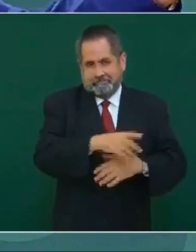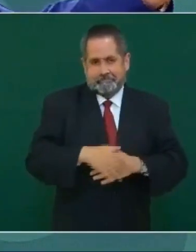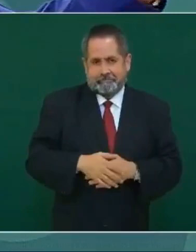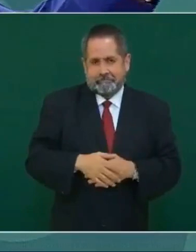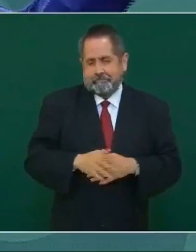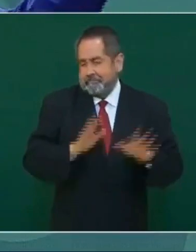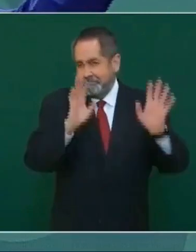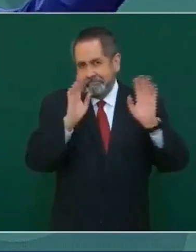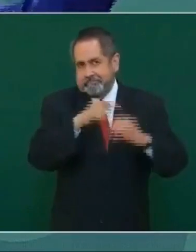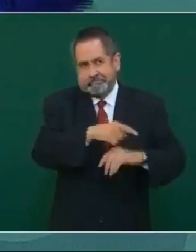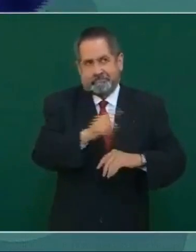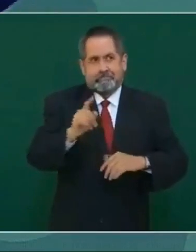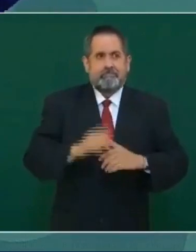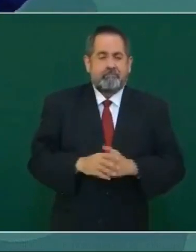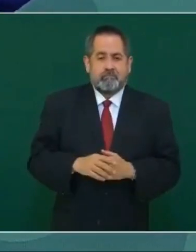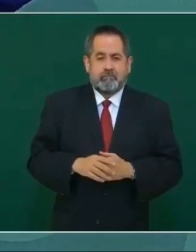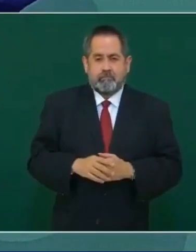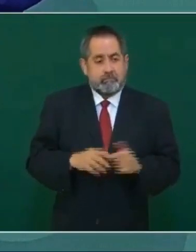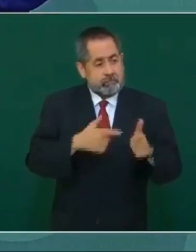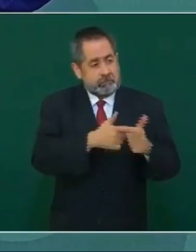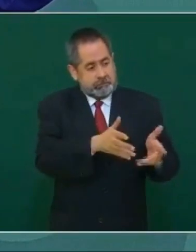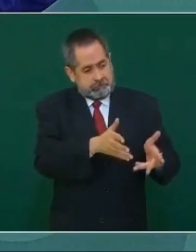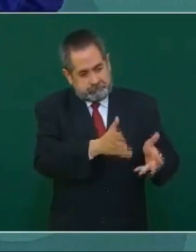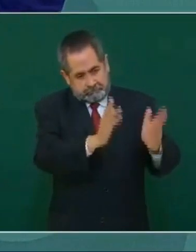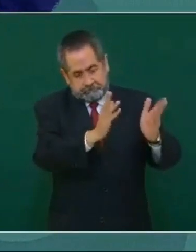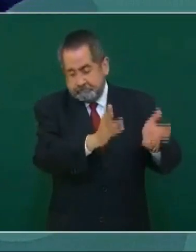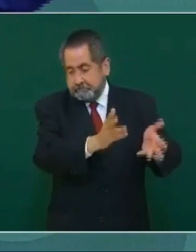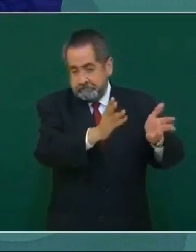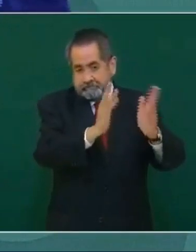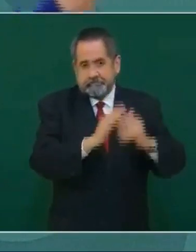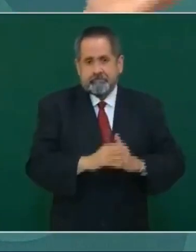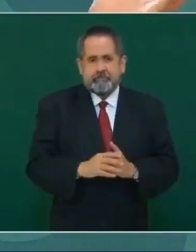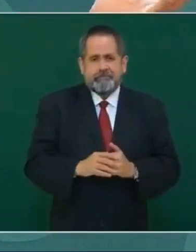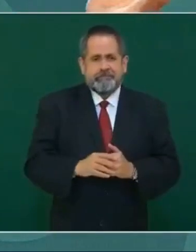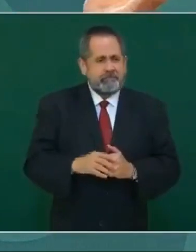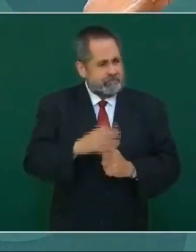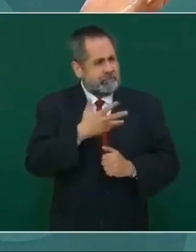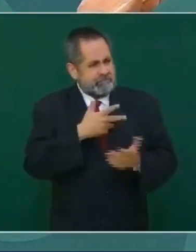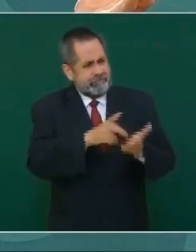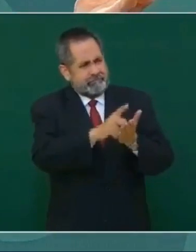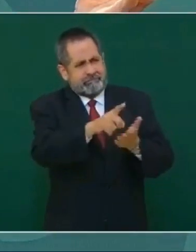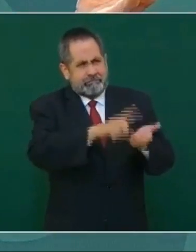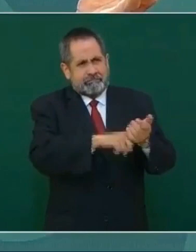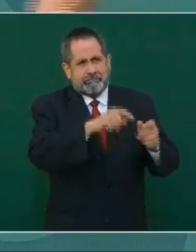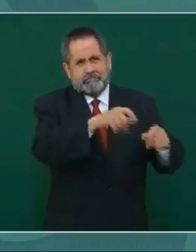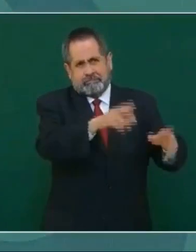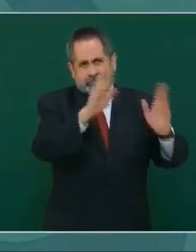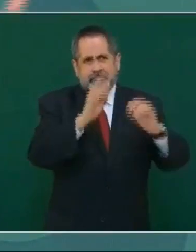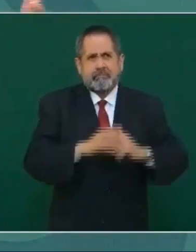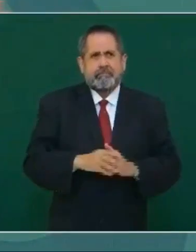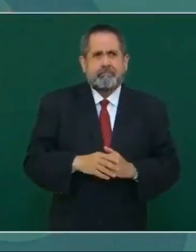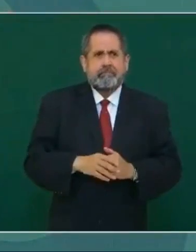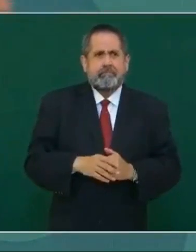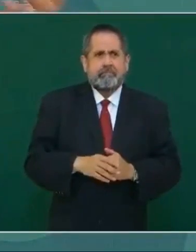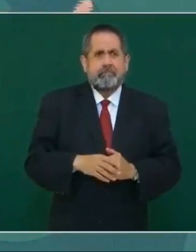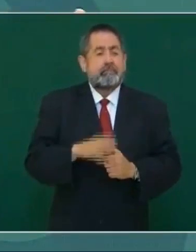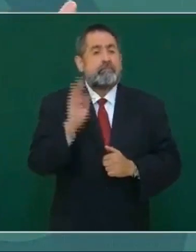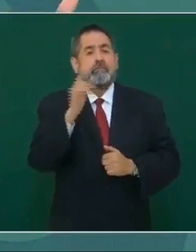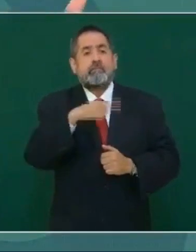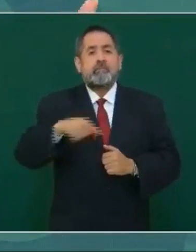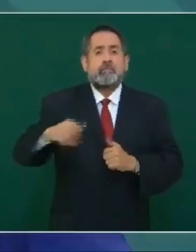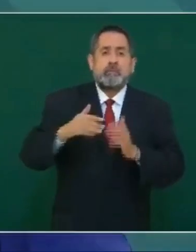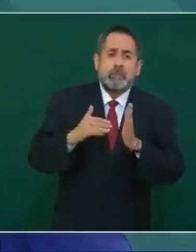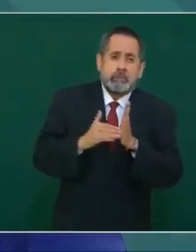cualquier otro. Ahí sí que sigan su camino y tienen además todo el derecho. Y cuando hablo que son